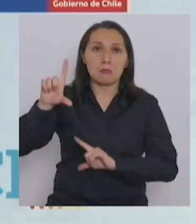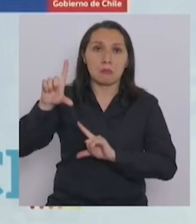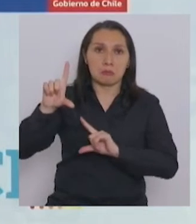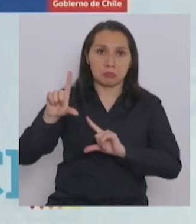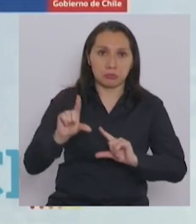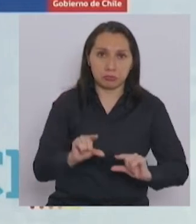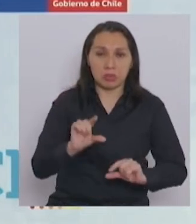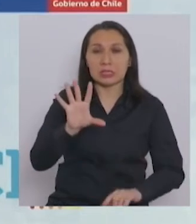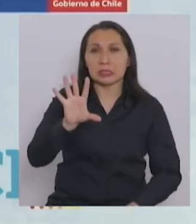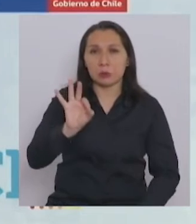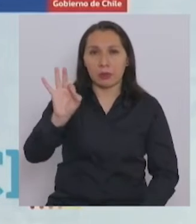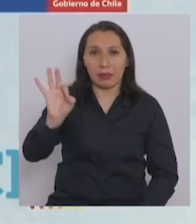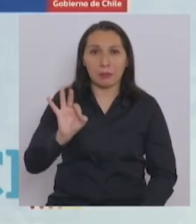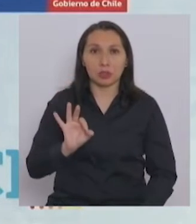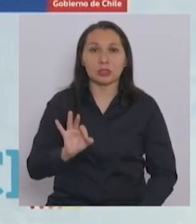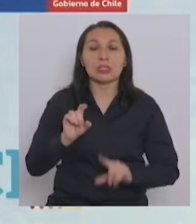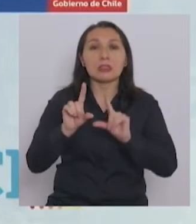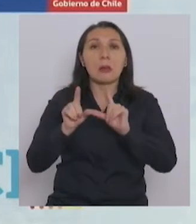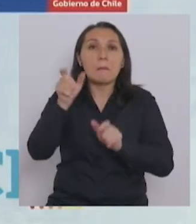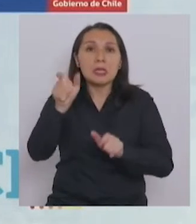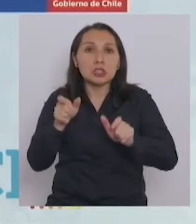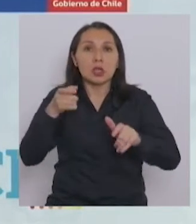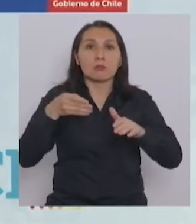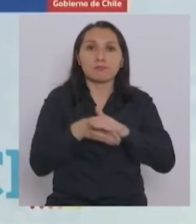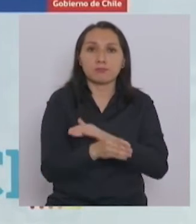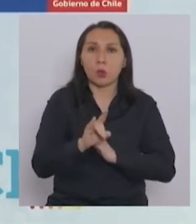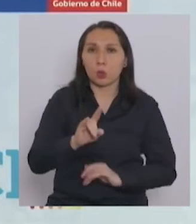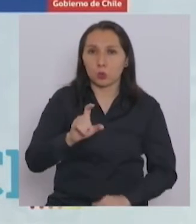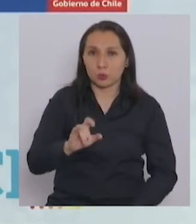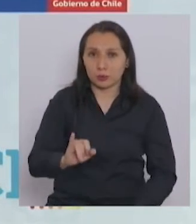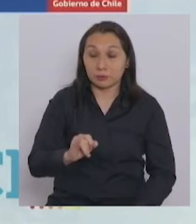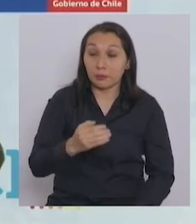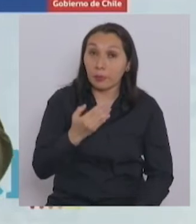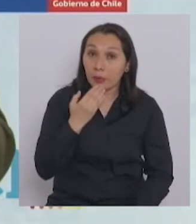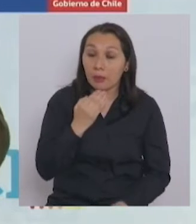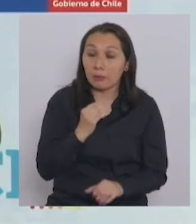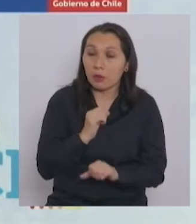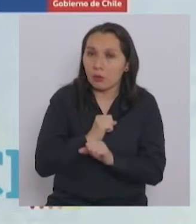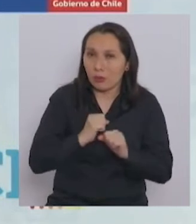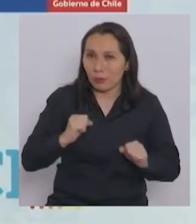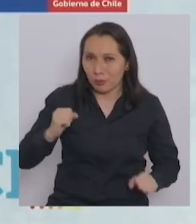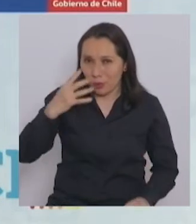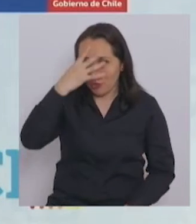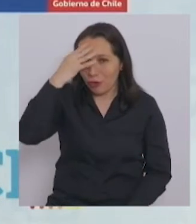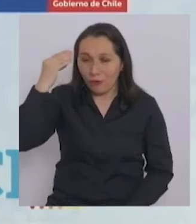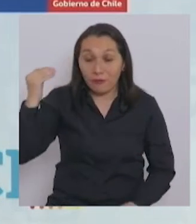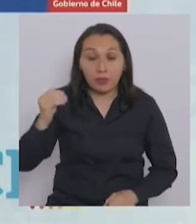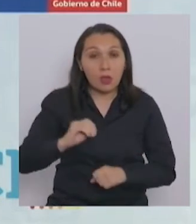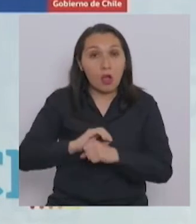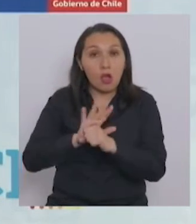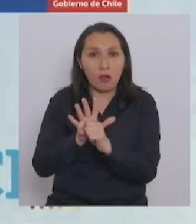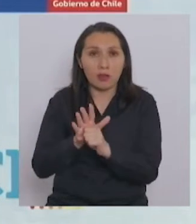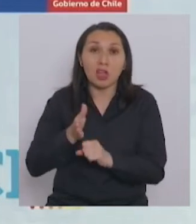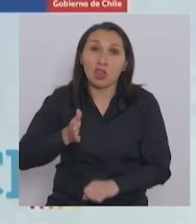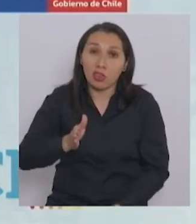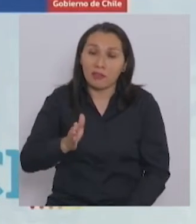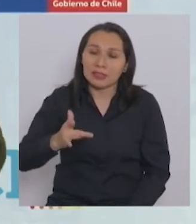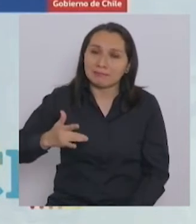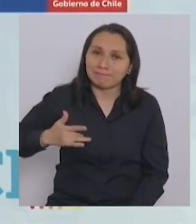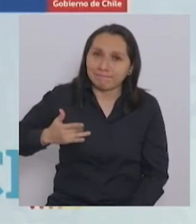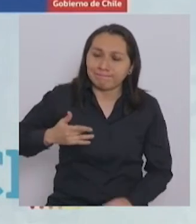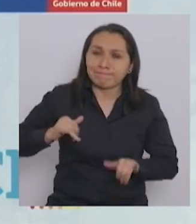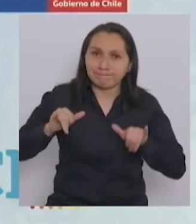reducido 50% de los ingresos a UCI. También no podemos olvidar que el COVID sigue,